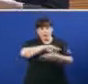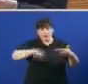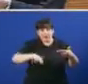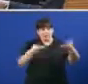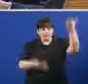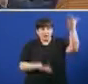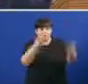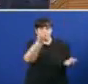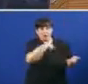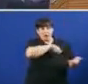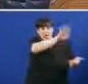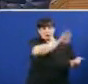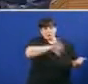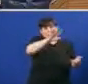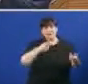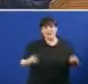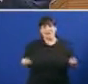de España e